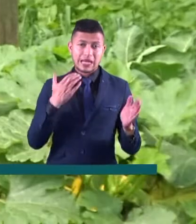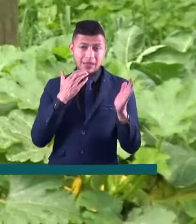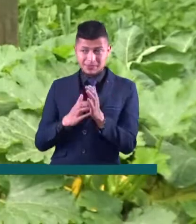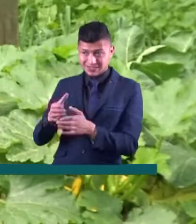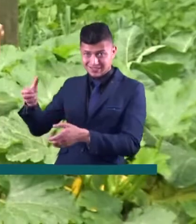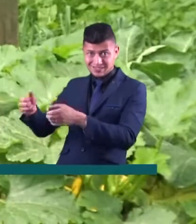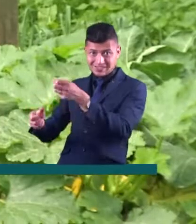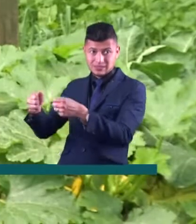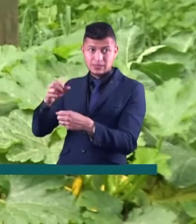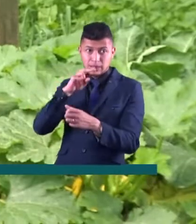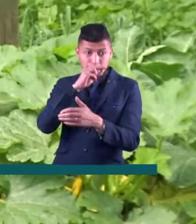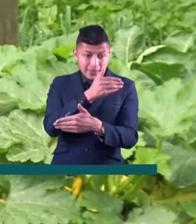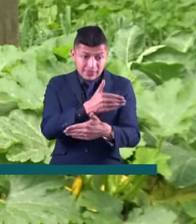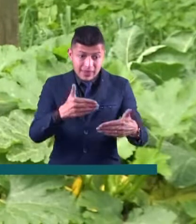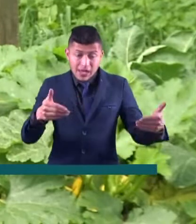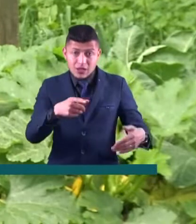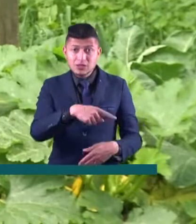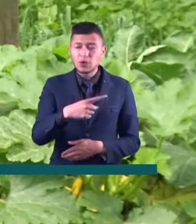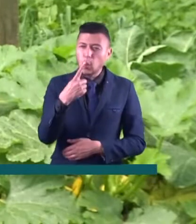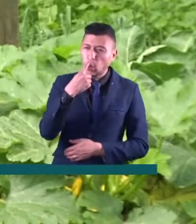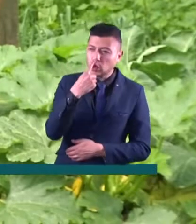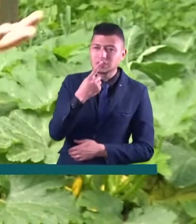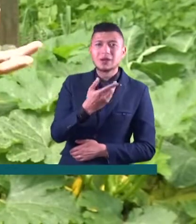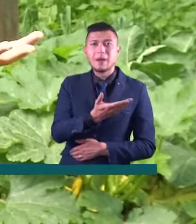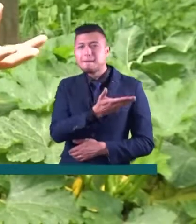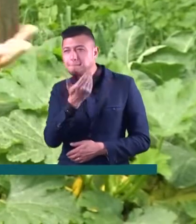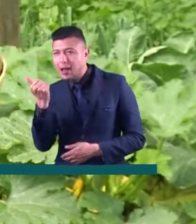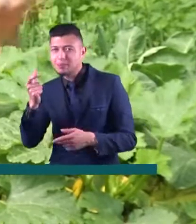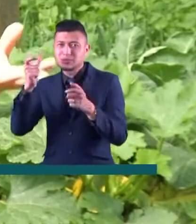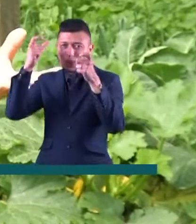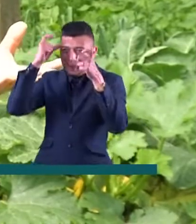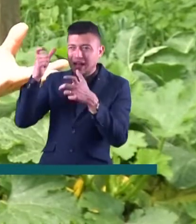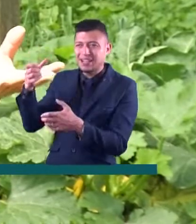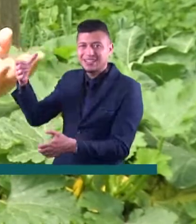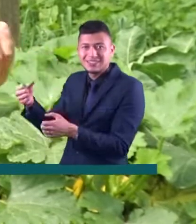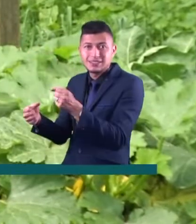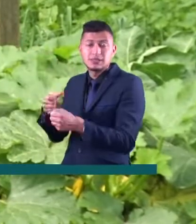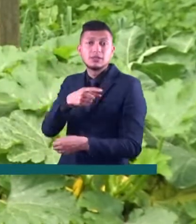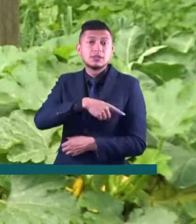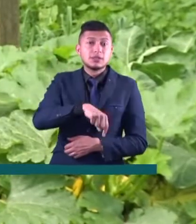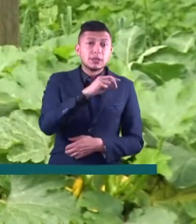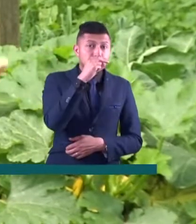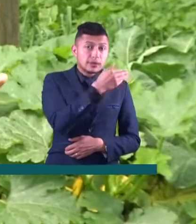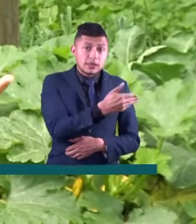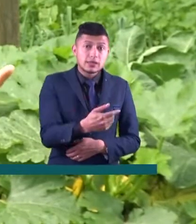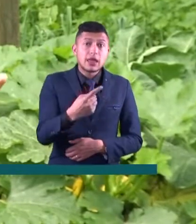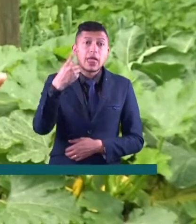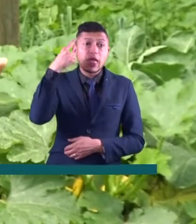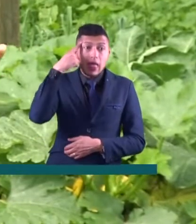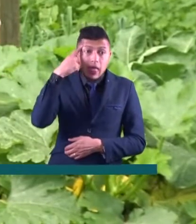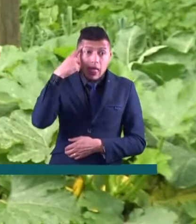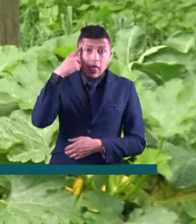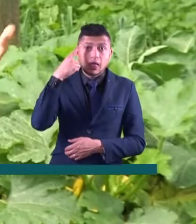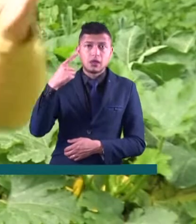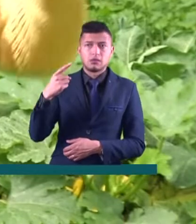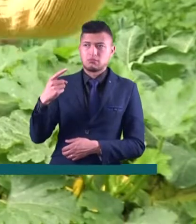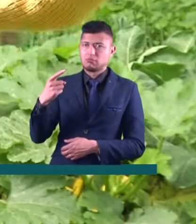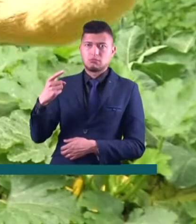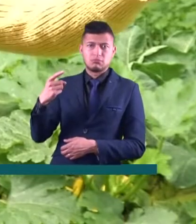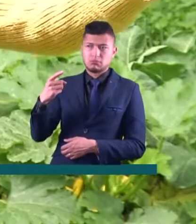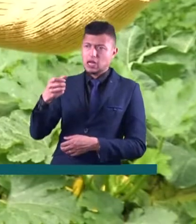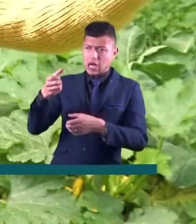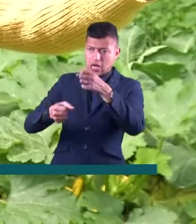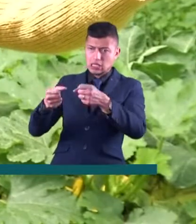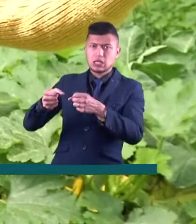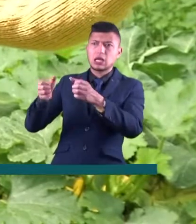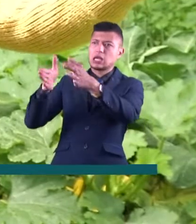Cuando ordeñan, por ejemplo, los niños, que a uno le parece muy curioso, vamos a hacer a ordeñar la vaca. Y ellos creían que la leche salía de